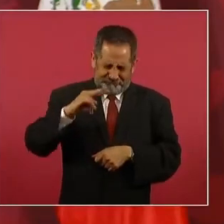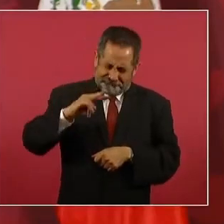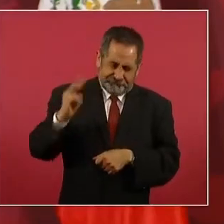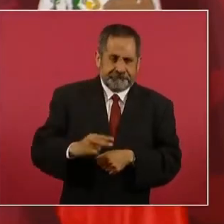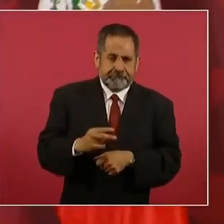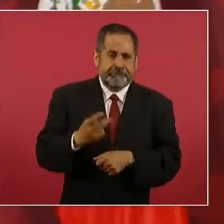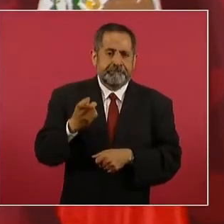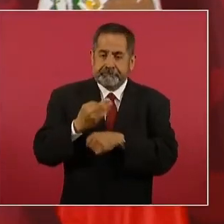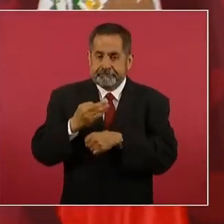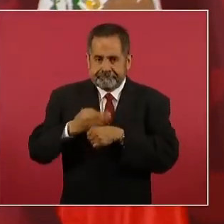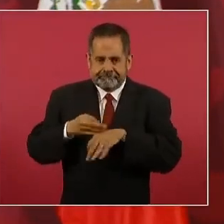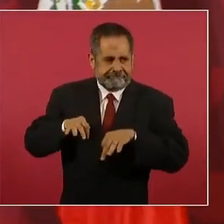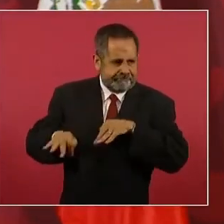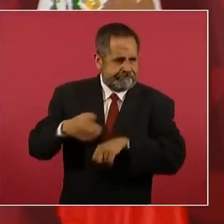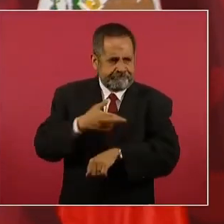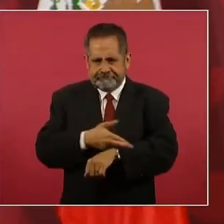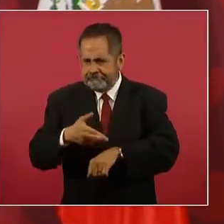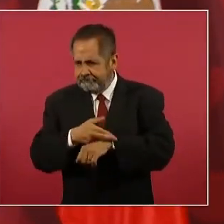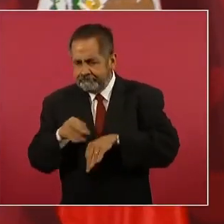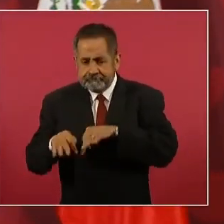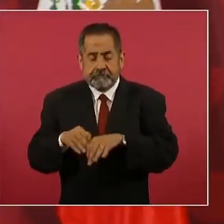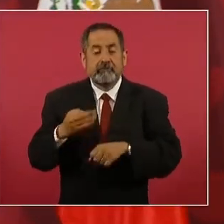para que estén en buen estado los